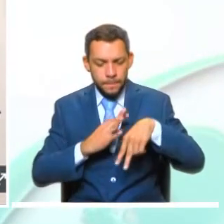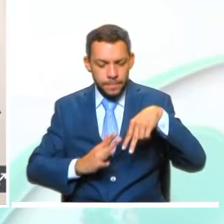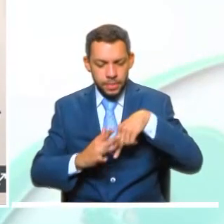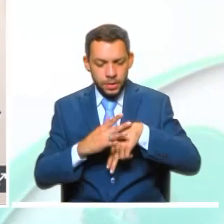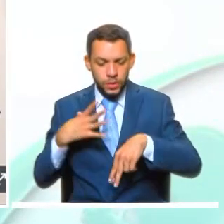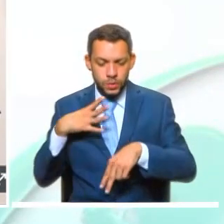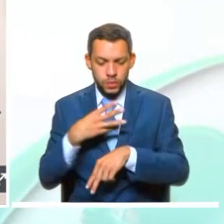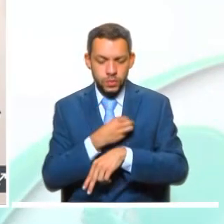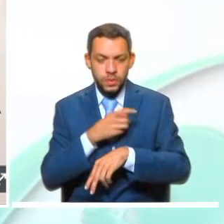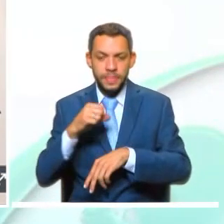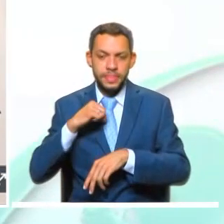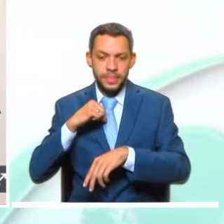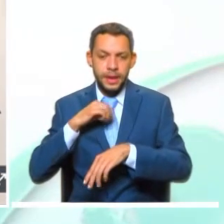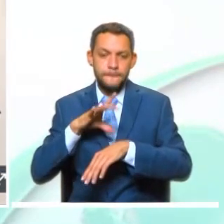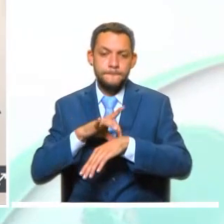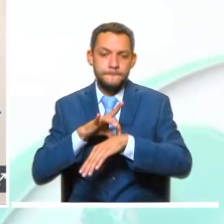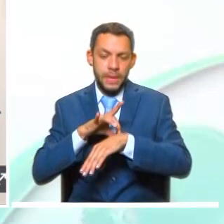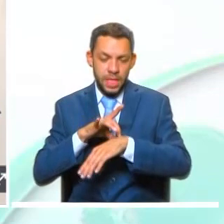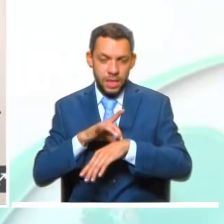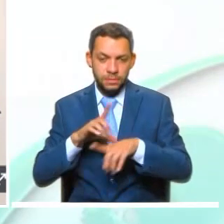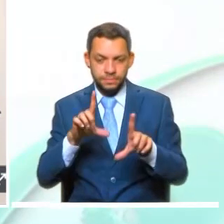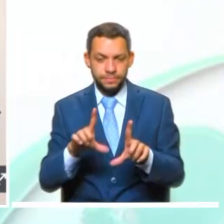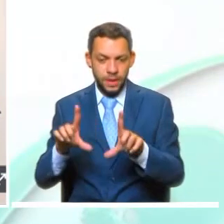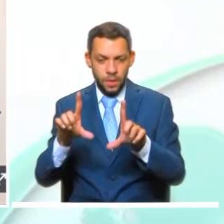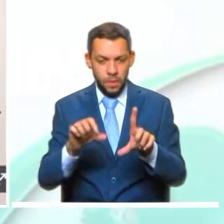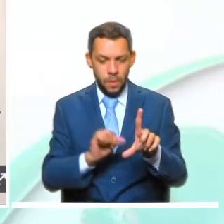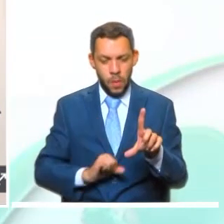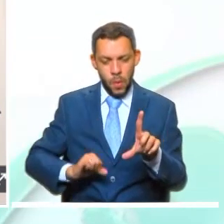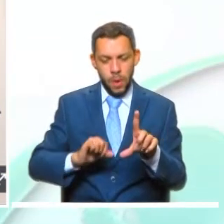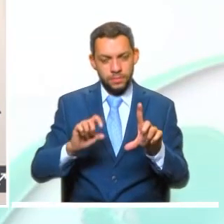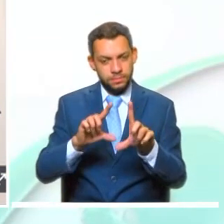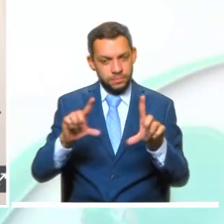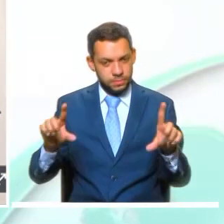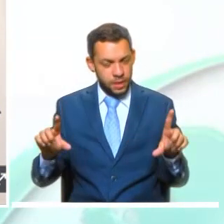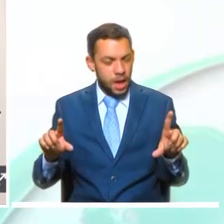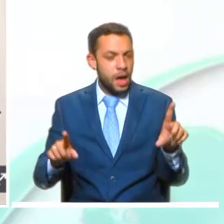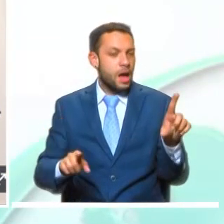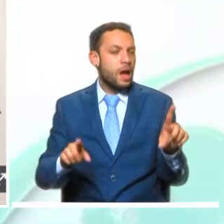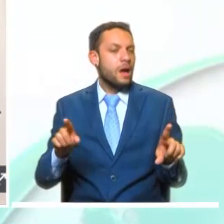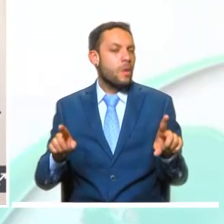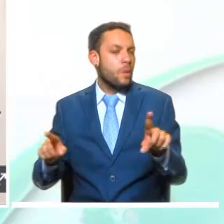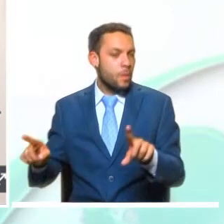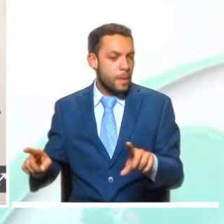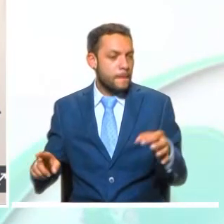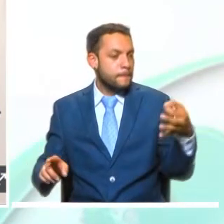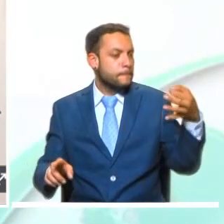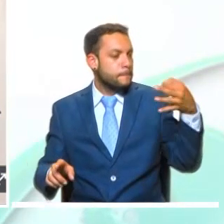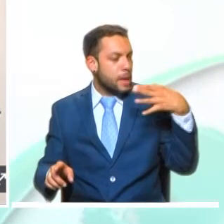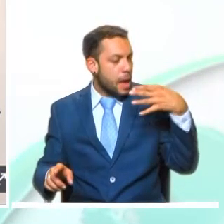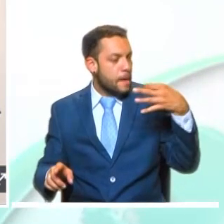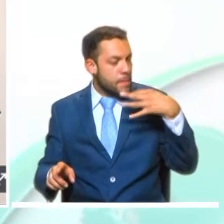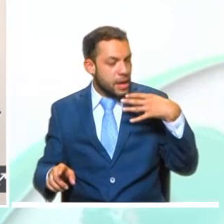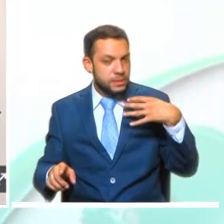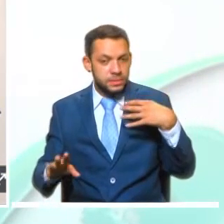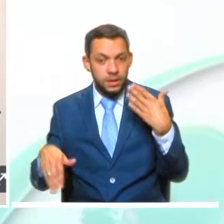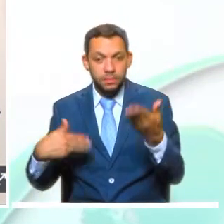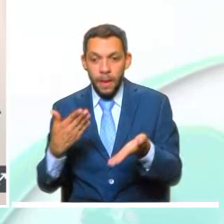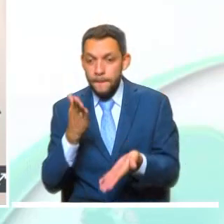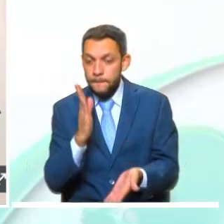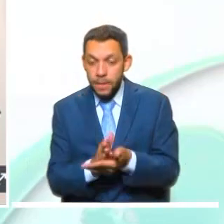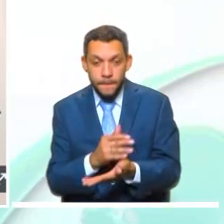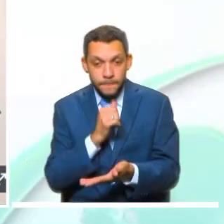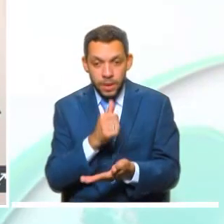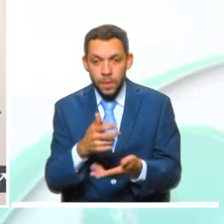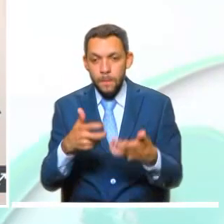y ecografista que hace este tipo de examen porque muchas veces se toma la pasta de la hipertensión y no solucionan el problema de